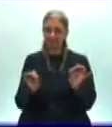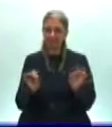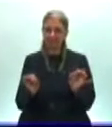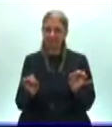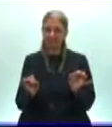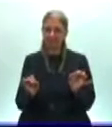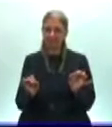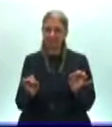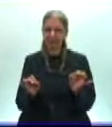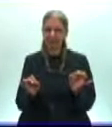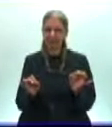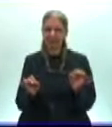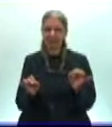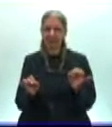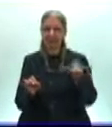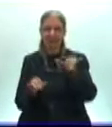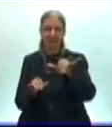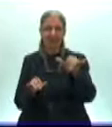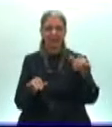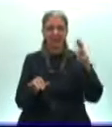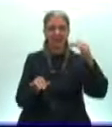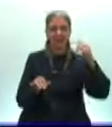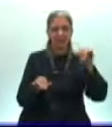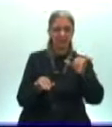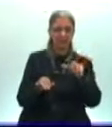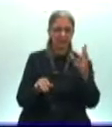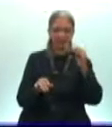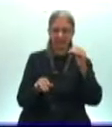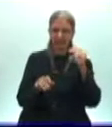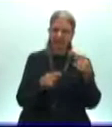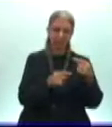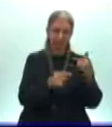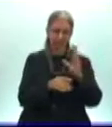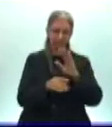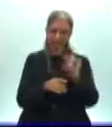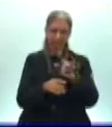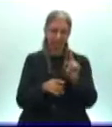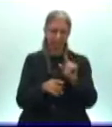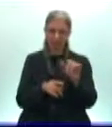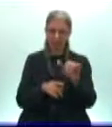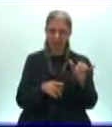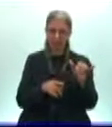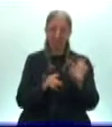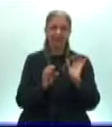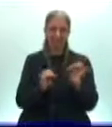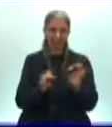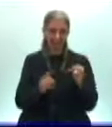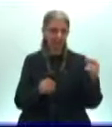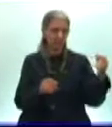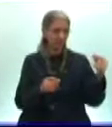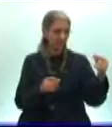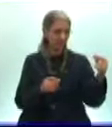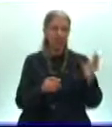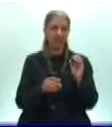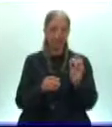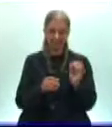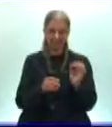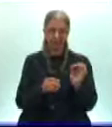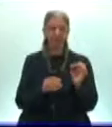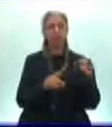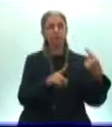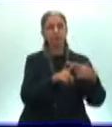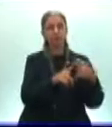de una desigualdad. Observen aquí, si sumamos la misma cantidad o restamos la misma cantidad a ambos miembros de